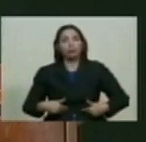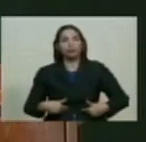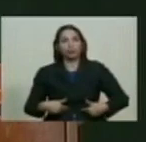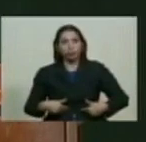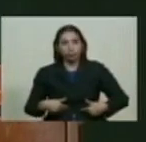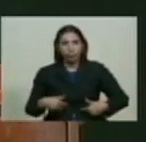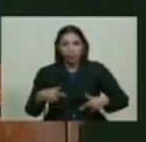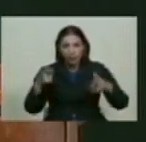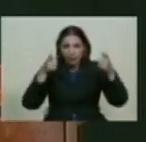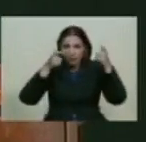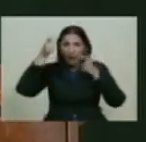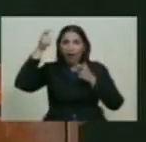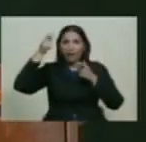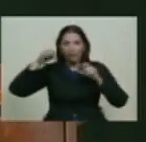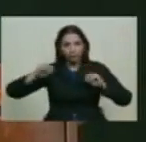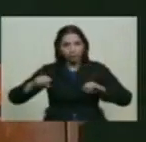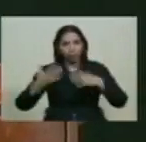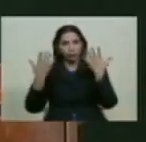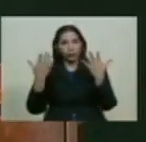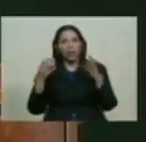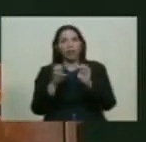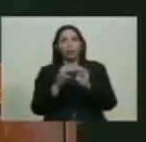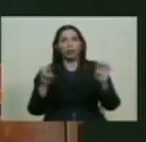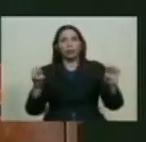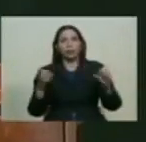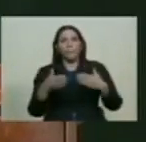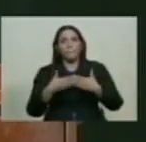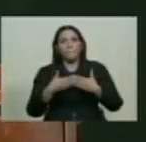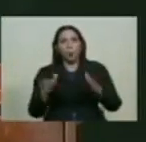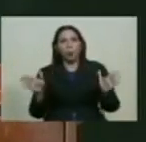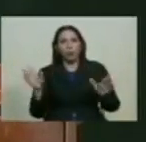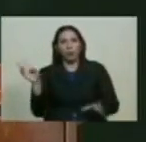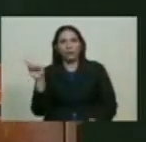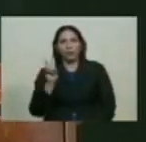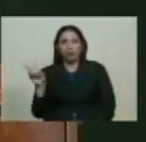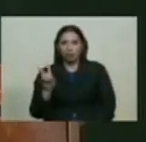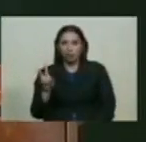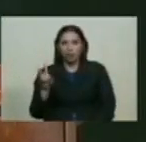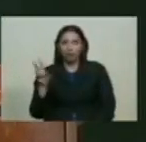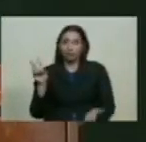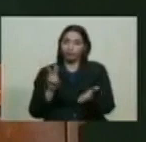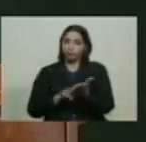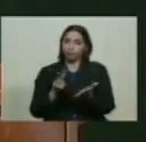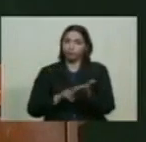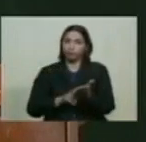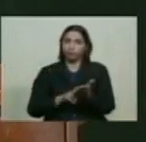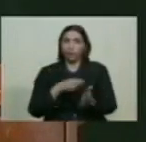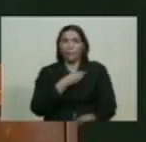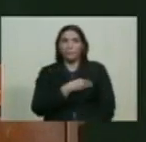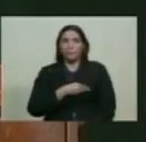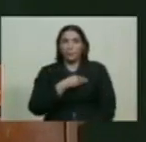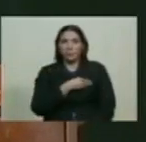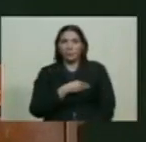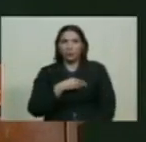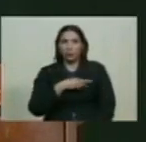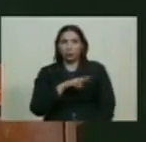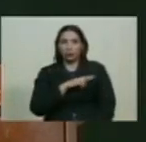de lograr que la educación pública venezolana sea realmente robinsoniana, planteó en el Plan de la Patria